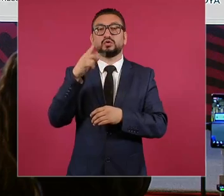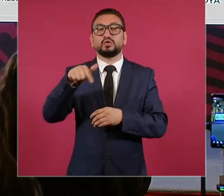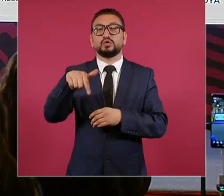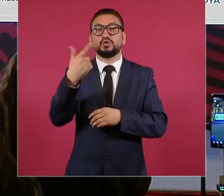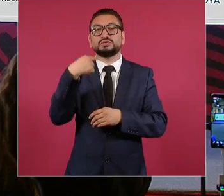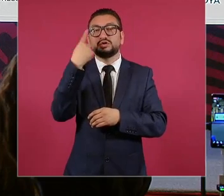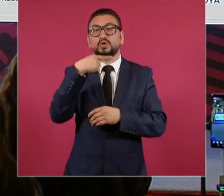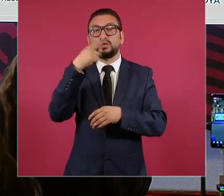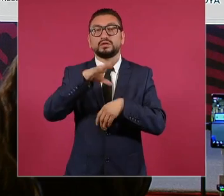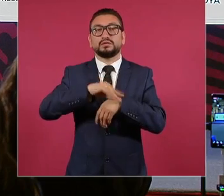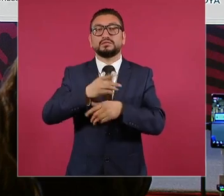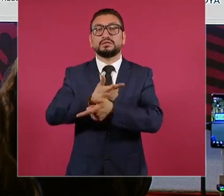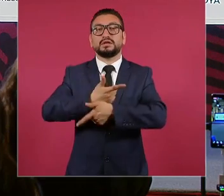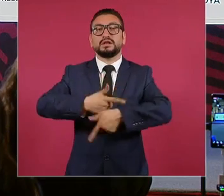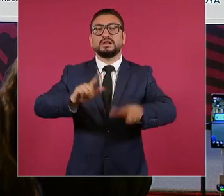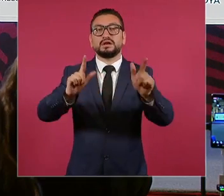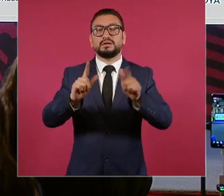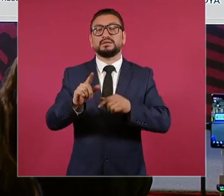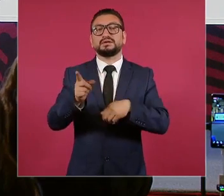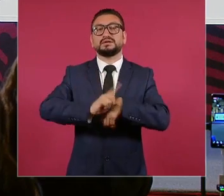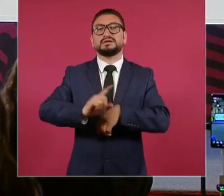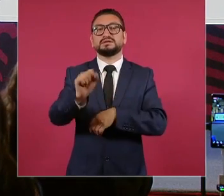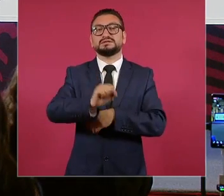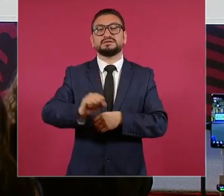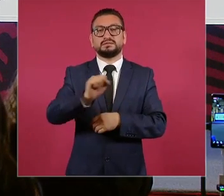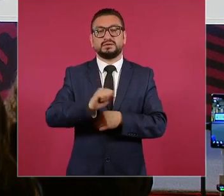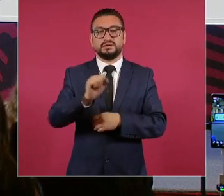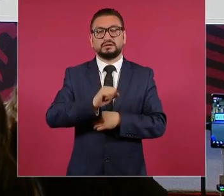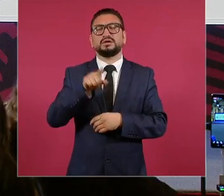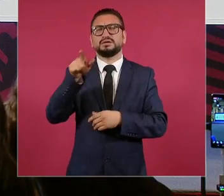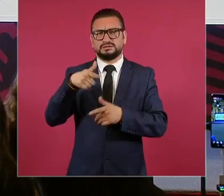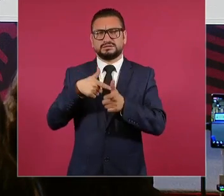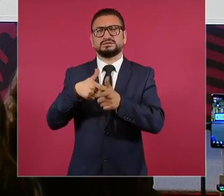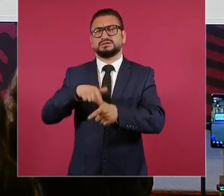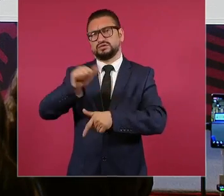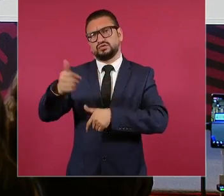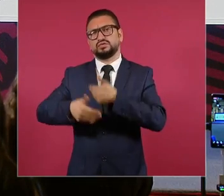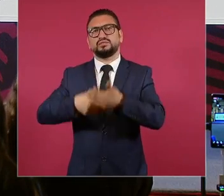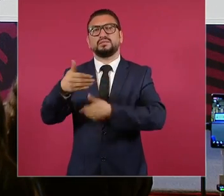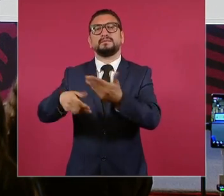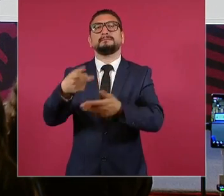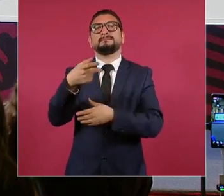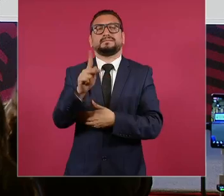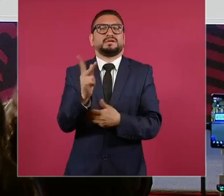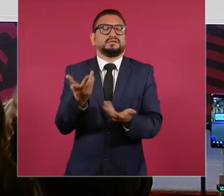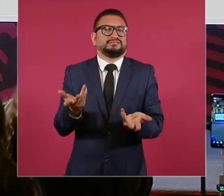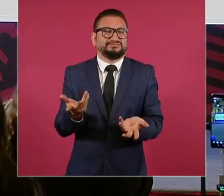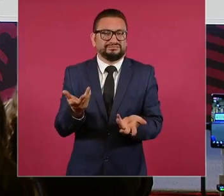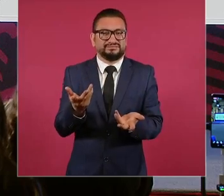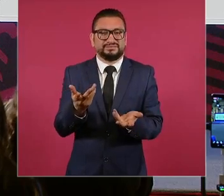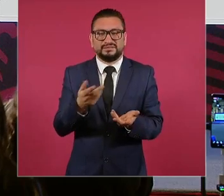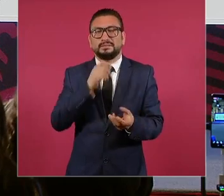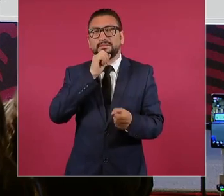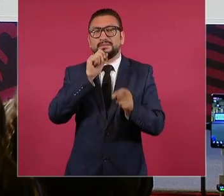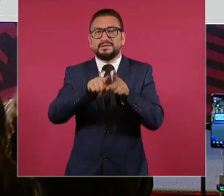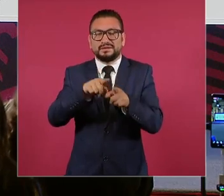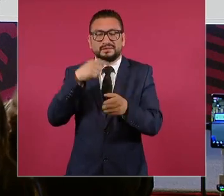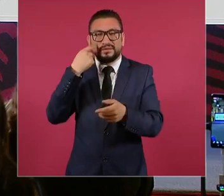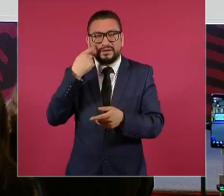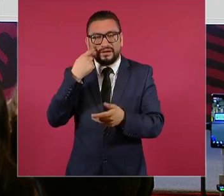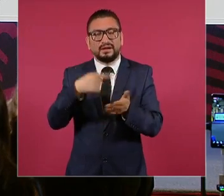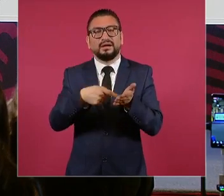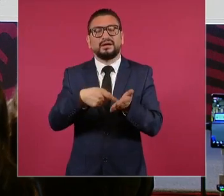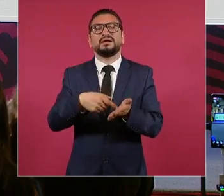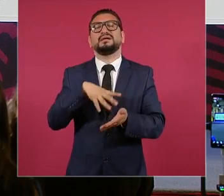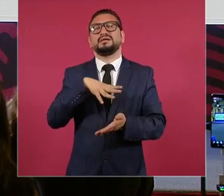horas, fue liberado el sábado. Ella continúa con un proceso, pero pues es otra evidencia más